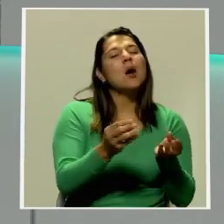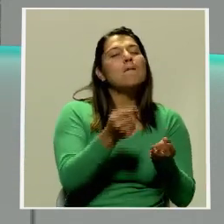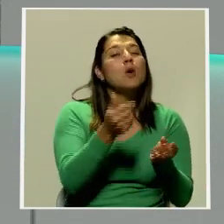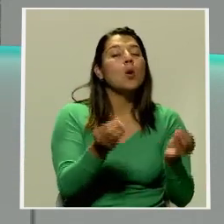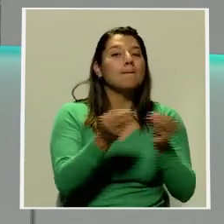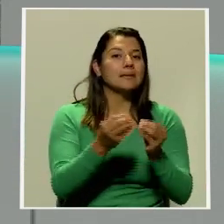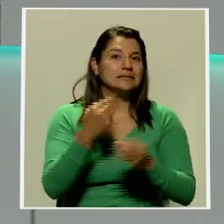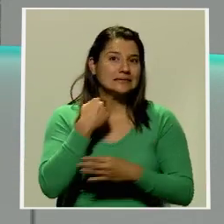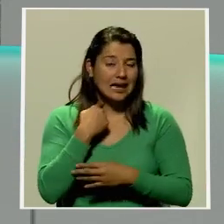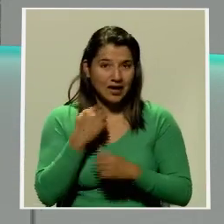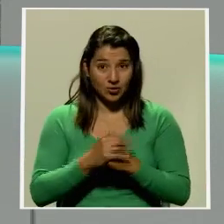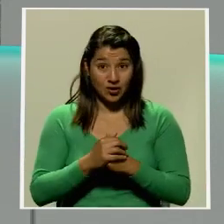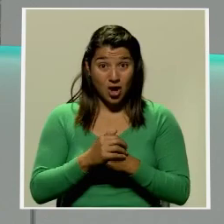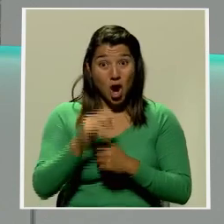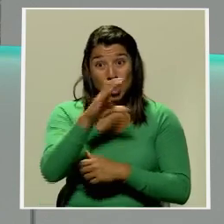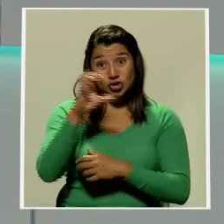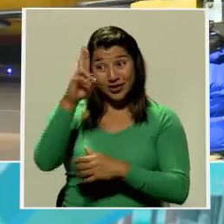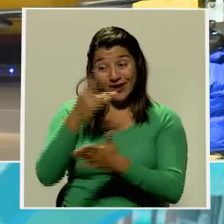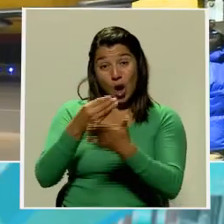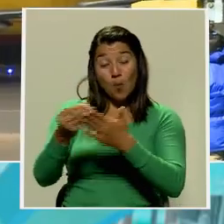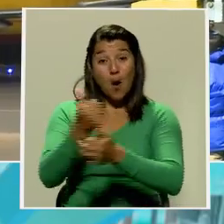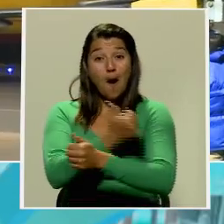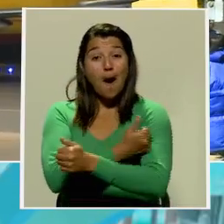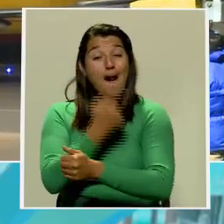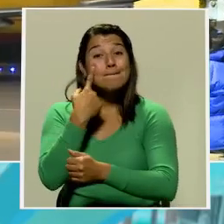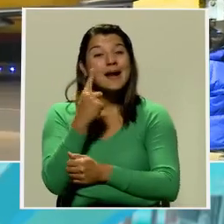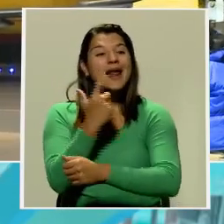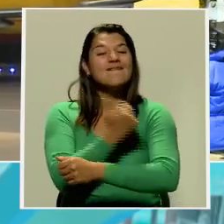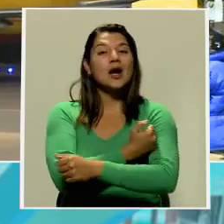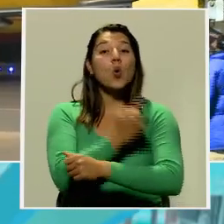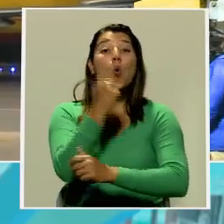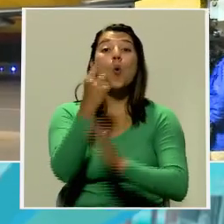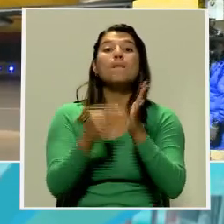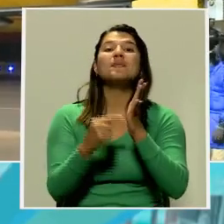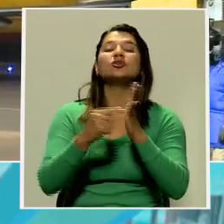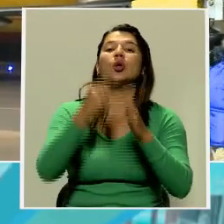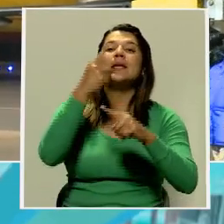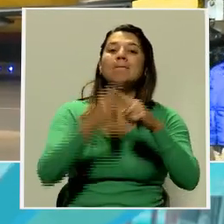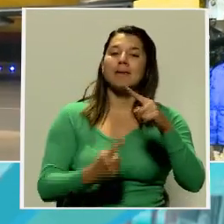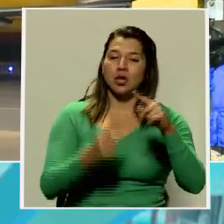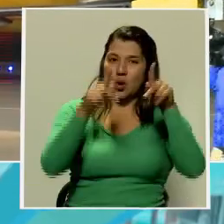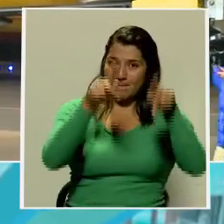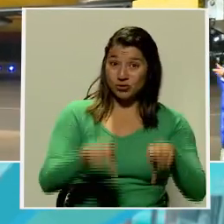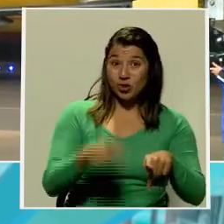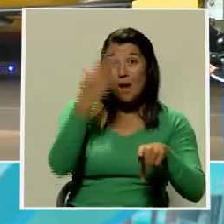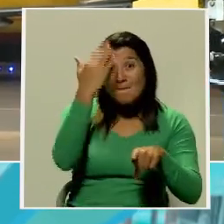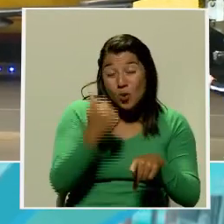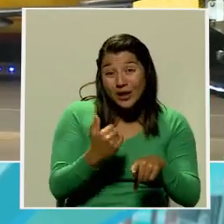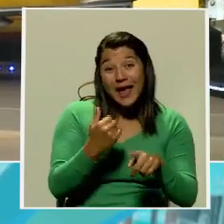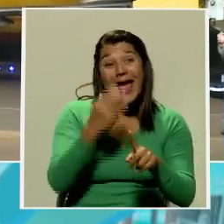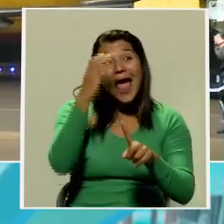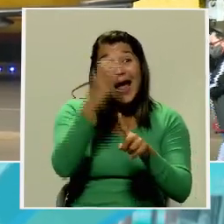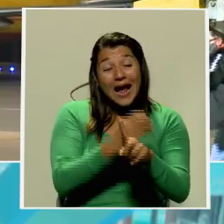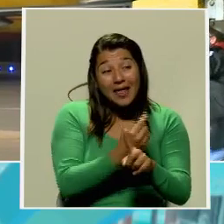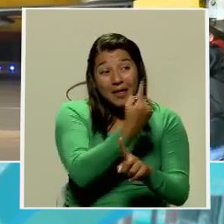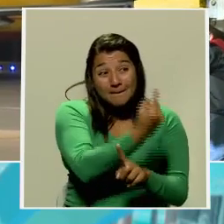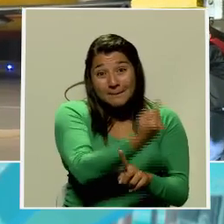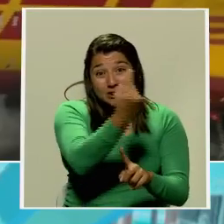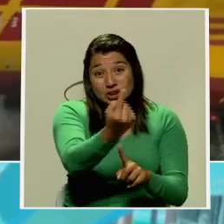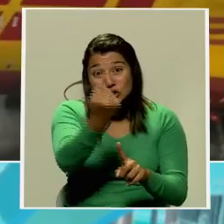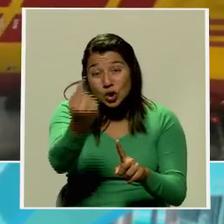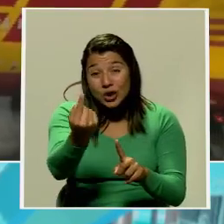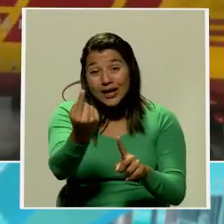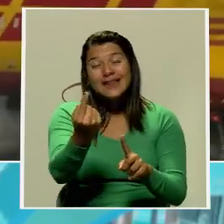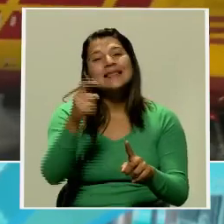a 1,5 millones de personas, ya que para ser efectiva, esta vacuna requiere que se apliquen 2 dosis a